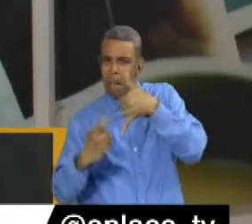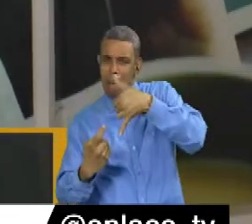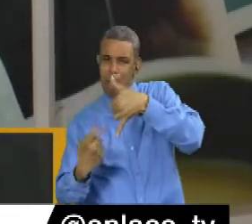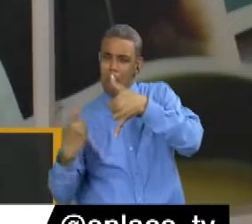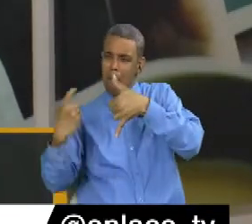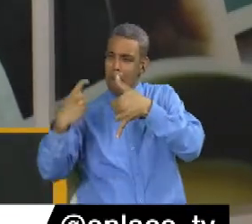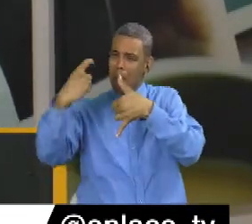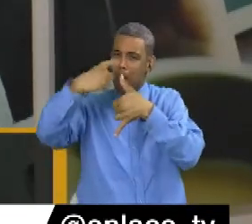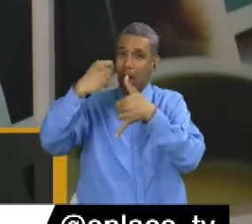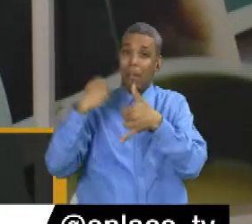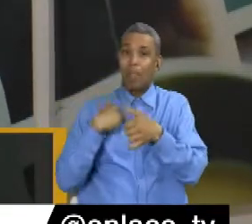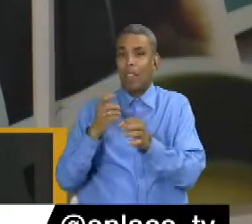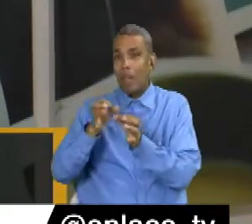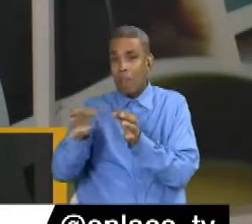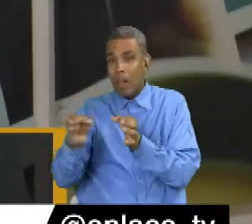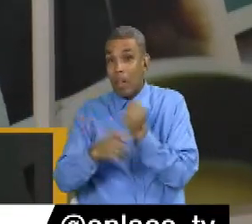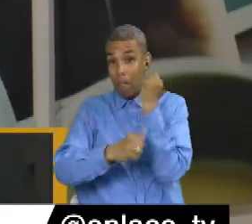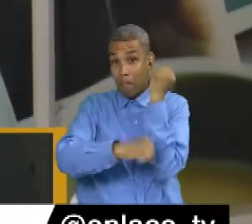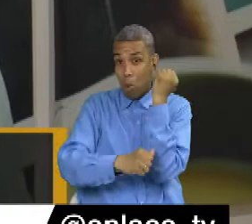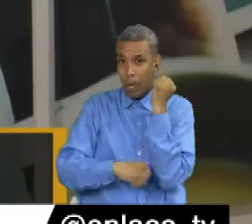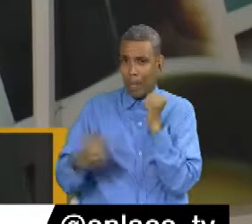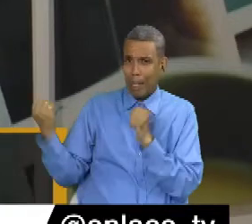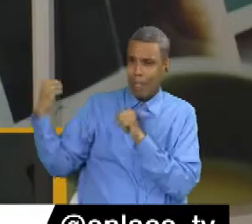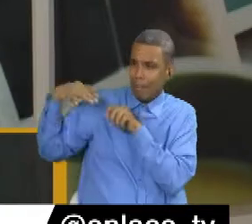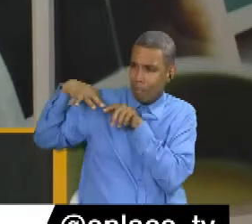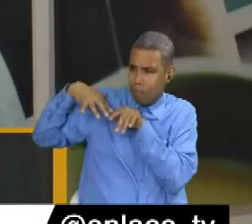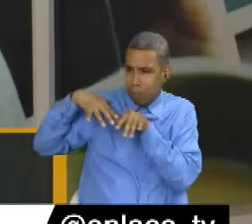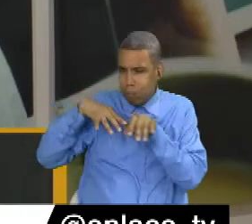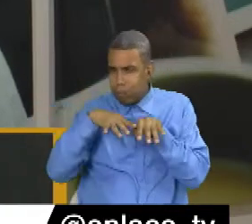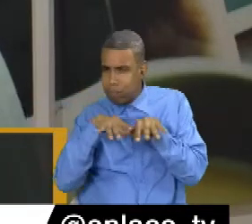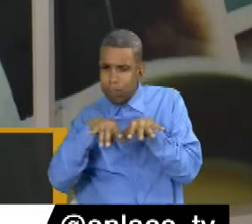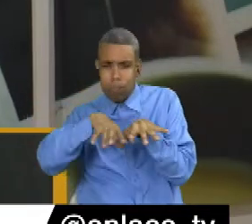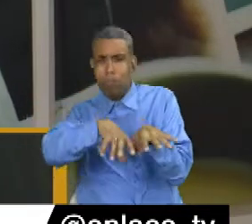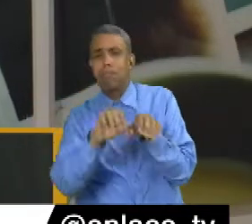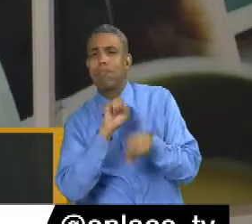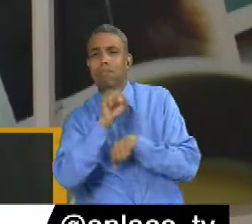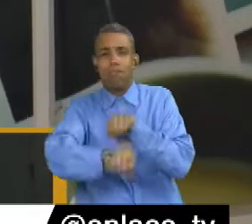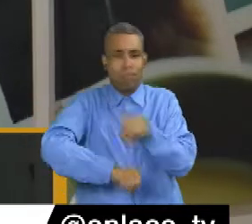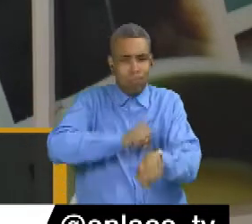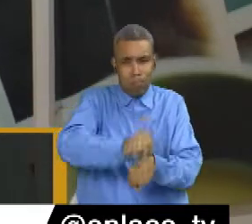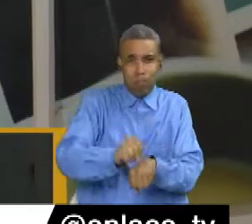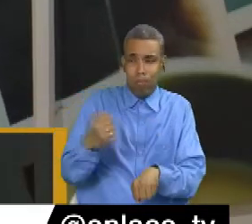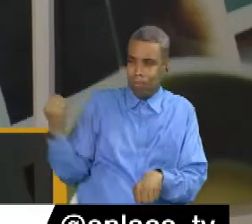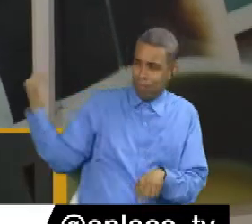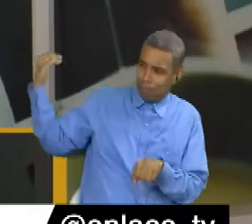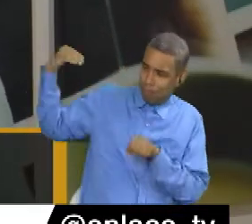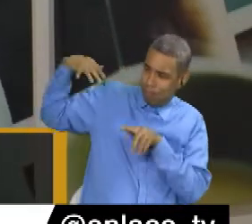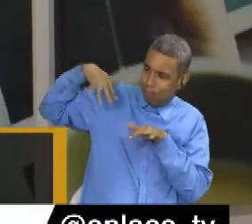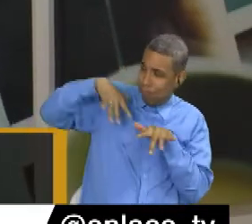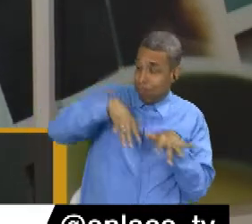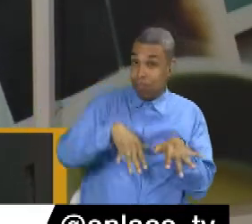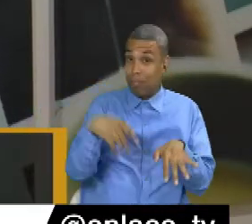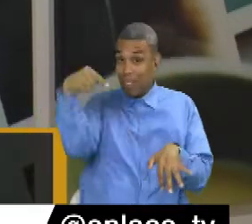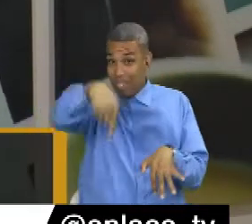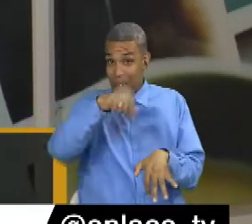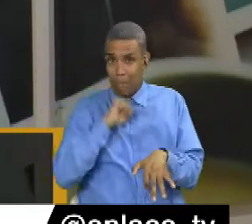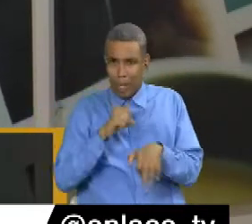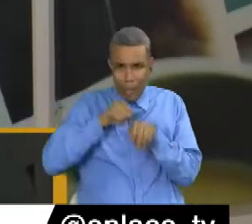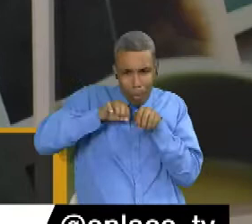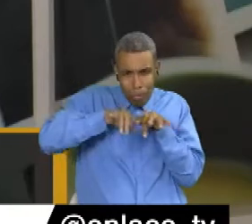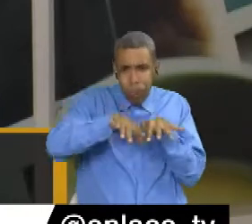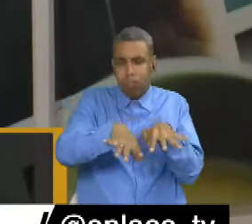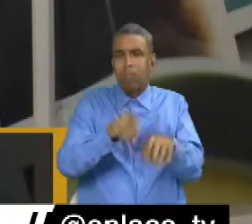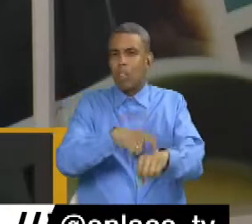que se dé a la caravana ciclística, que más o menos se considera que puede estar llegando a la 1:30, sea masiva, ¿no? Eso es lo que espera también